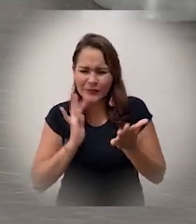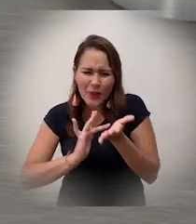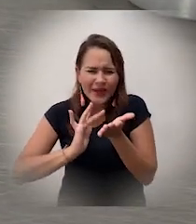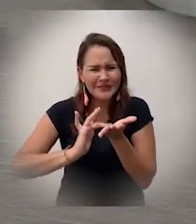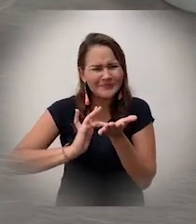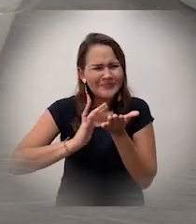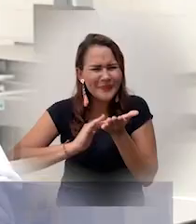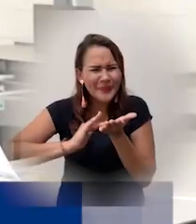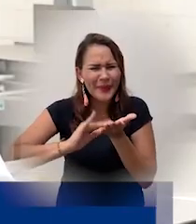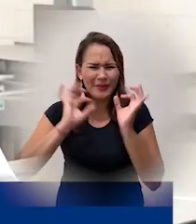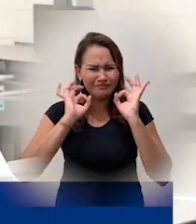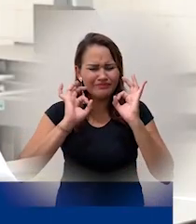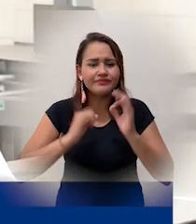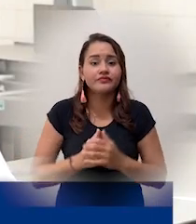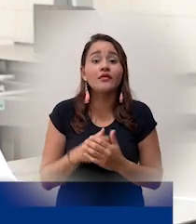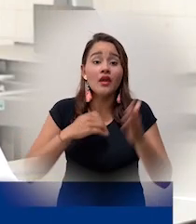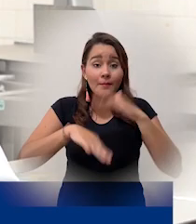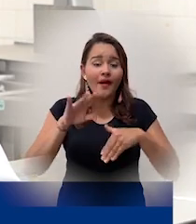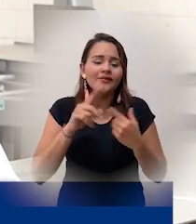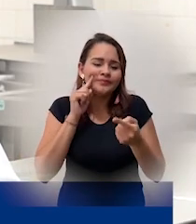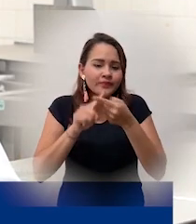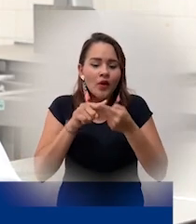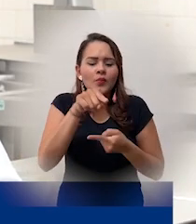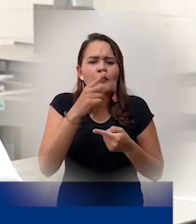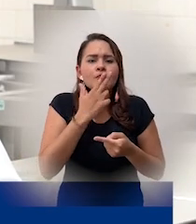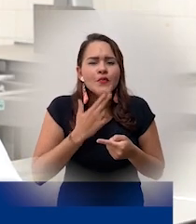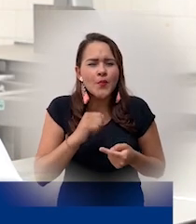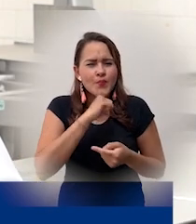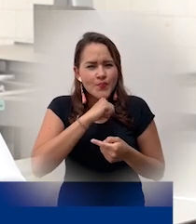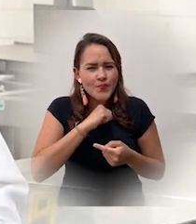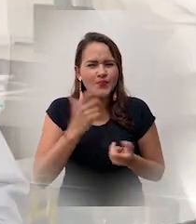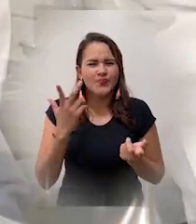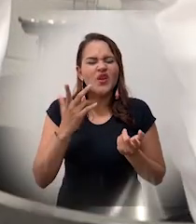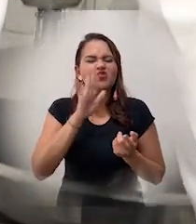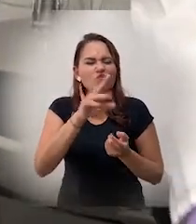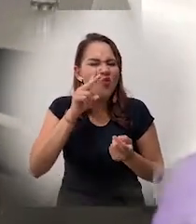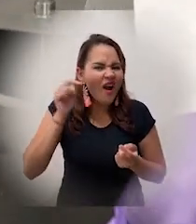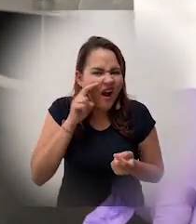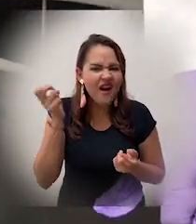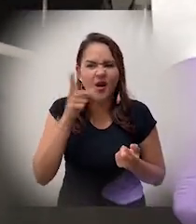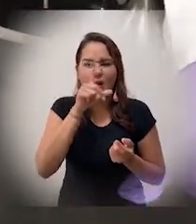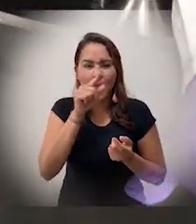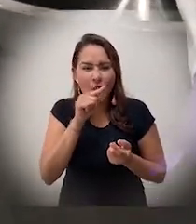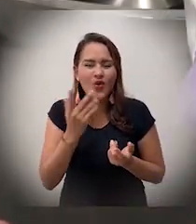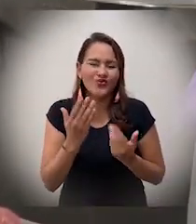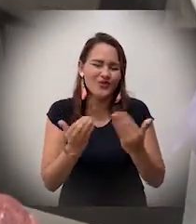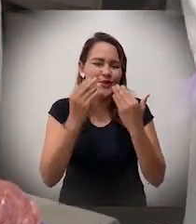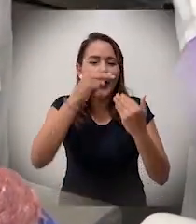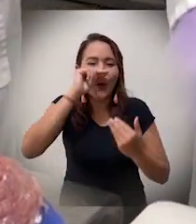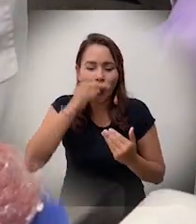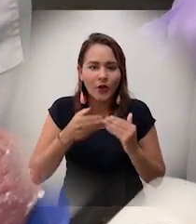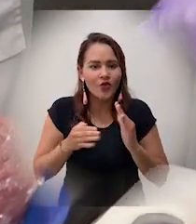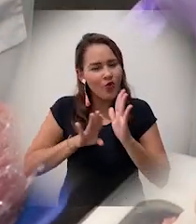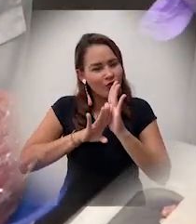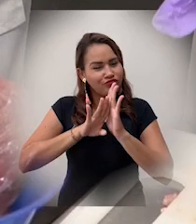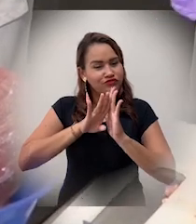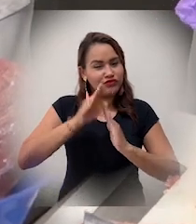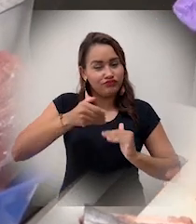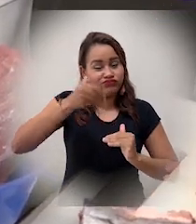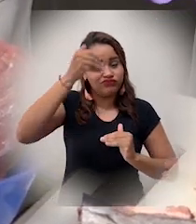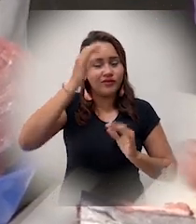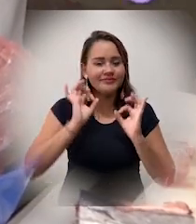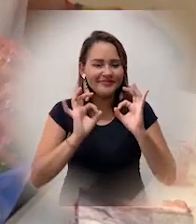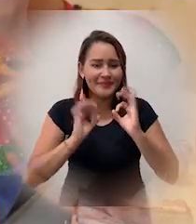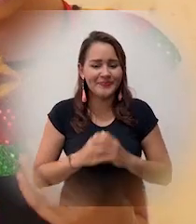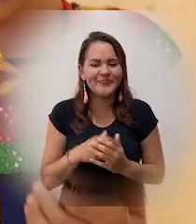del tema nutricional. Proviene de una proteína cárnica, tiene mucho valor, sobre todo para el crecimiento en